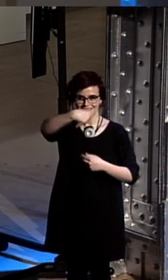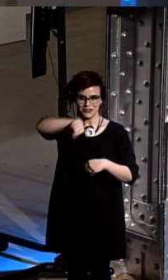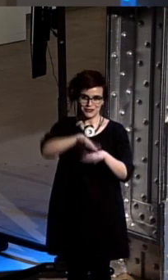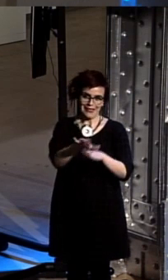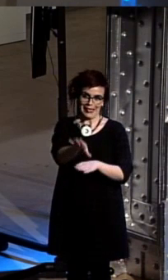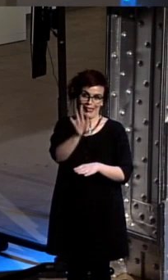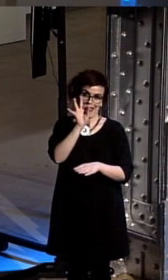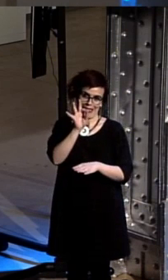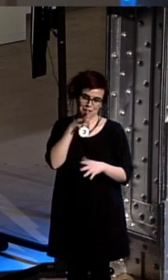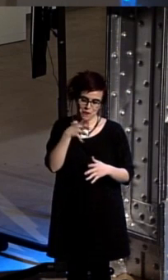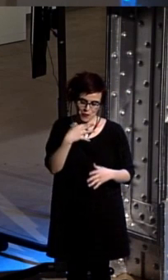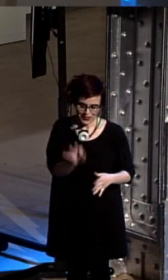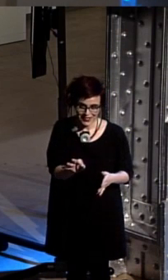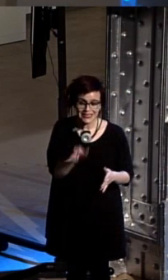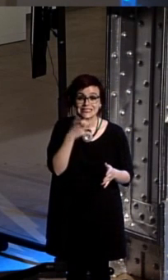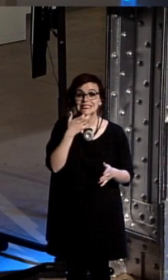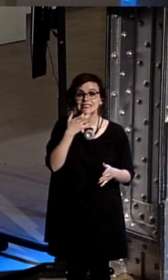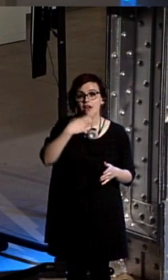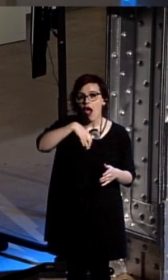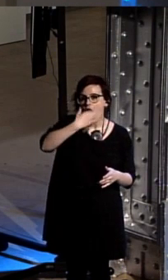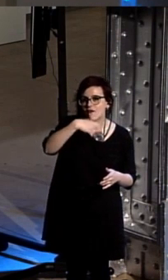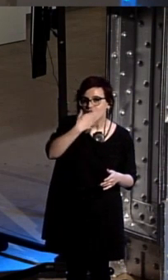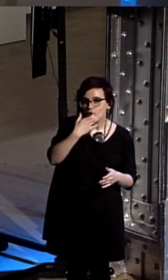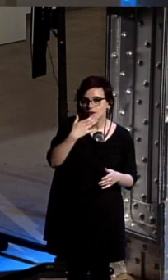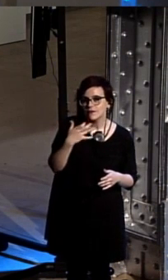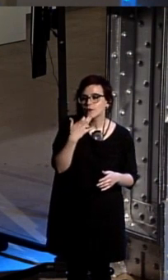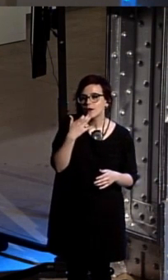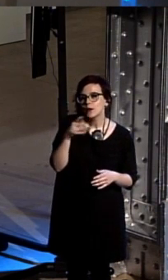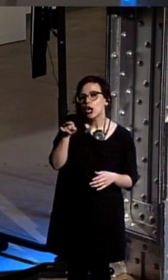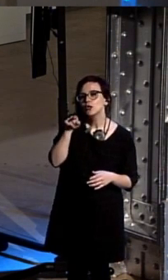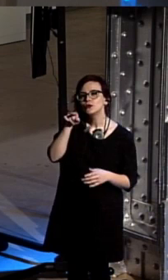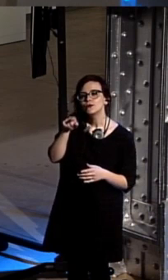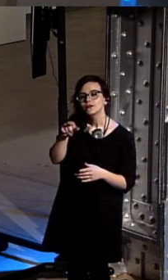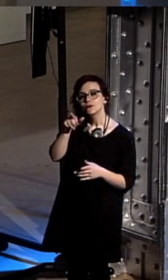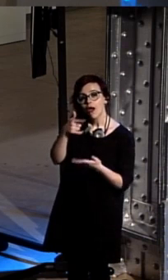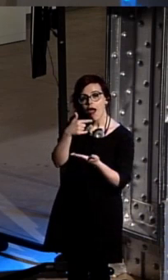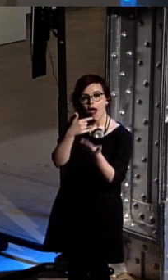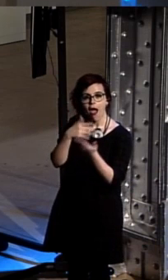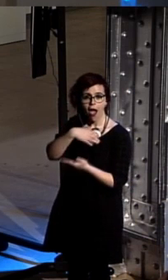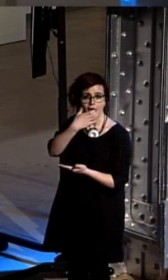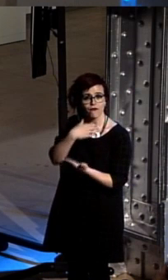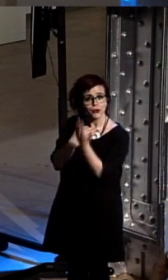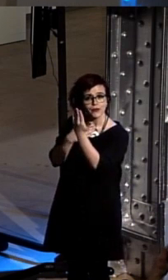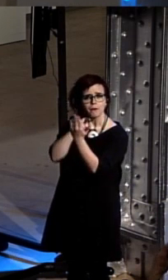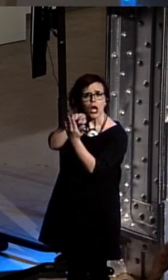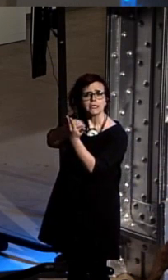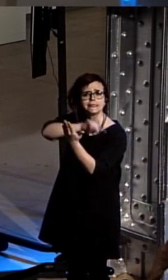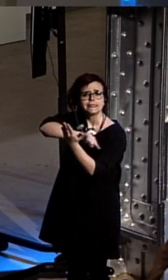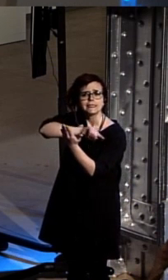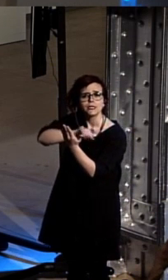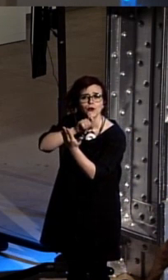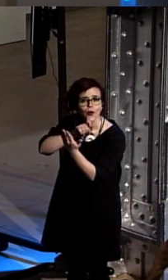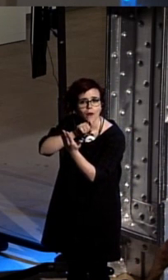dudas que si el iPhone le estuviera preguntando ¿cómo te sientes? ¿Por qué no sonríes? Habría un montón